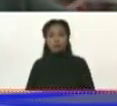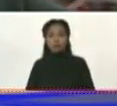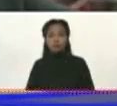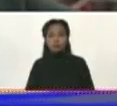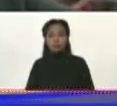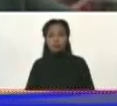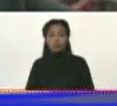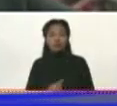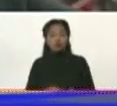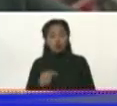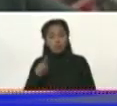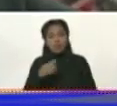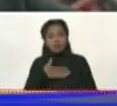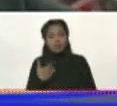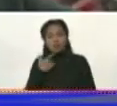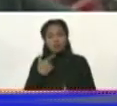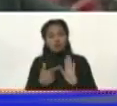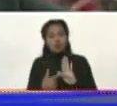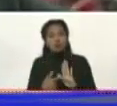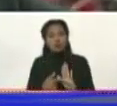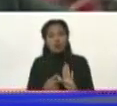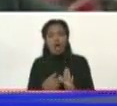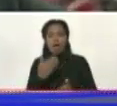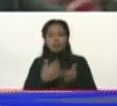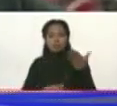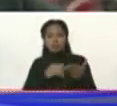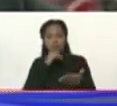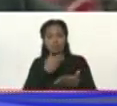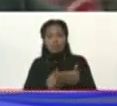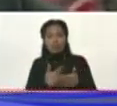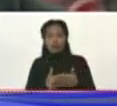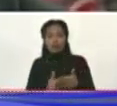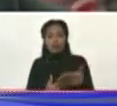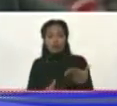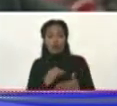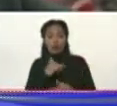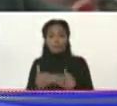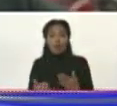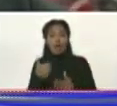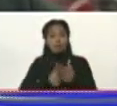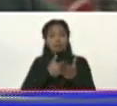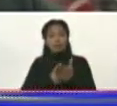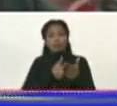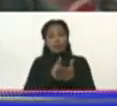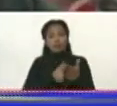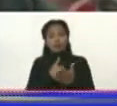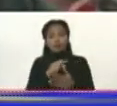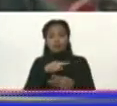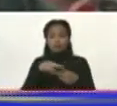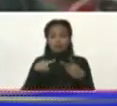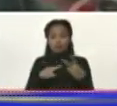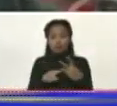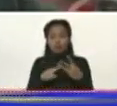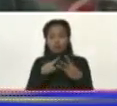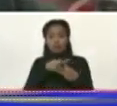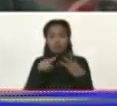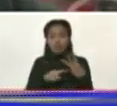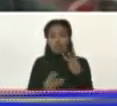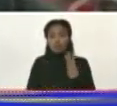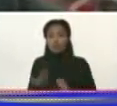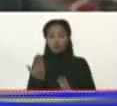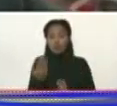Sin embargo, quiero destacar de la declaración nuestro plan de lucha y 3 elementos fundamentales de ese plan.